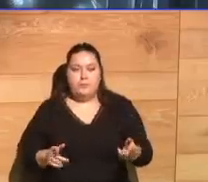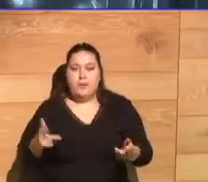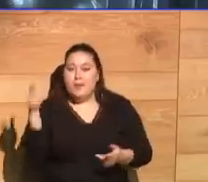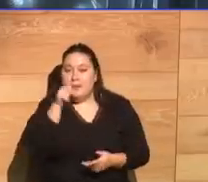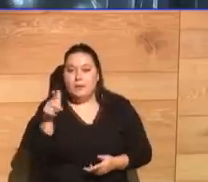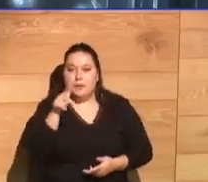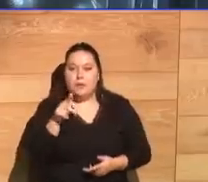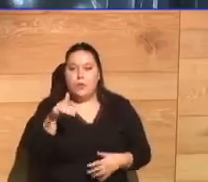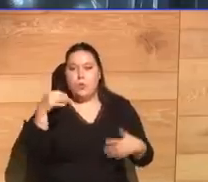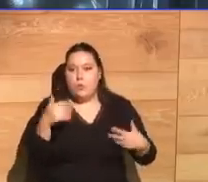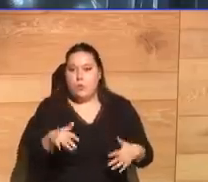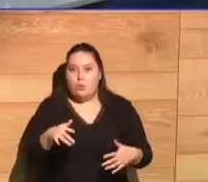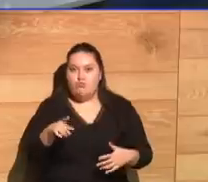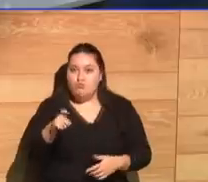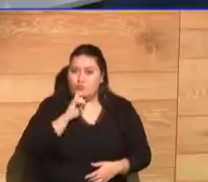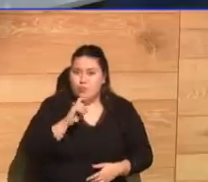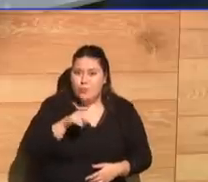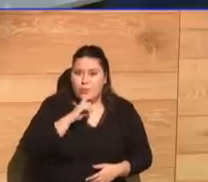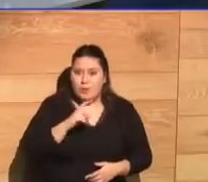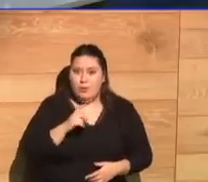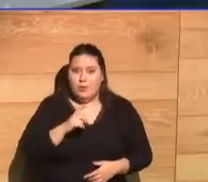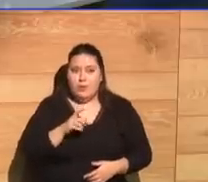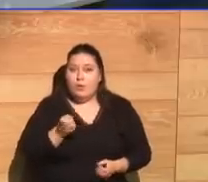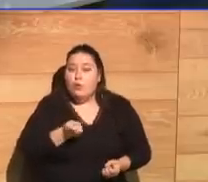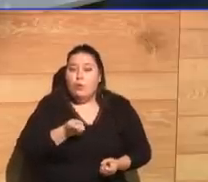fue increíblemente complicado, y solo os